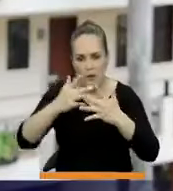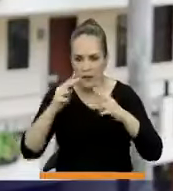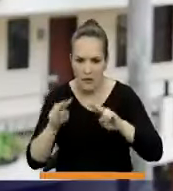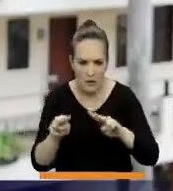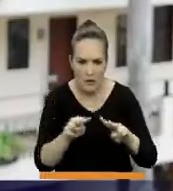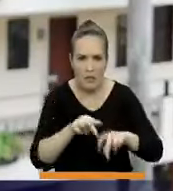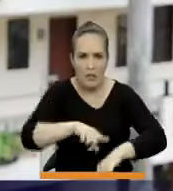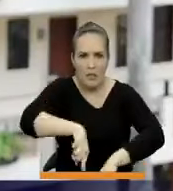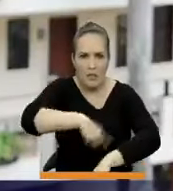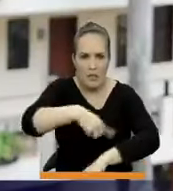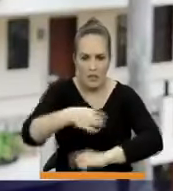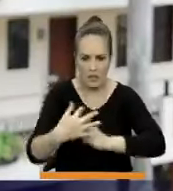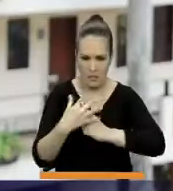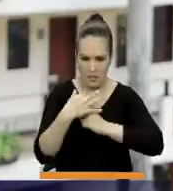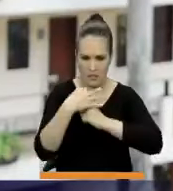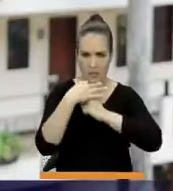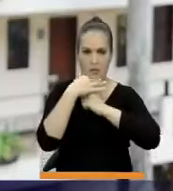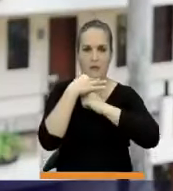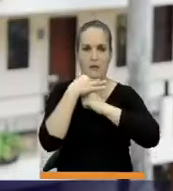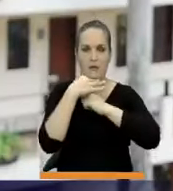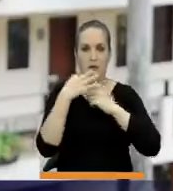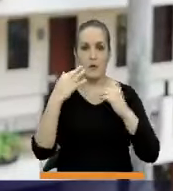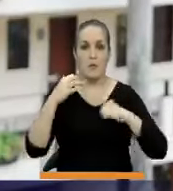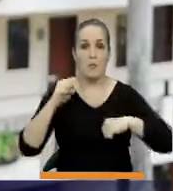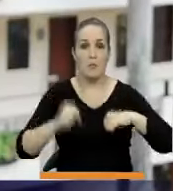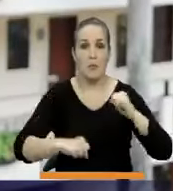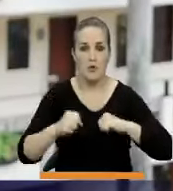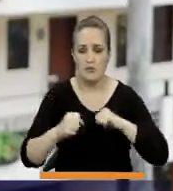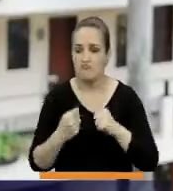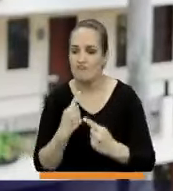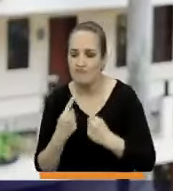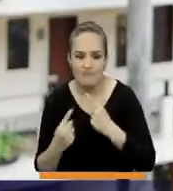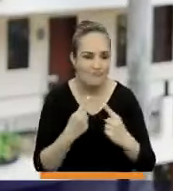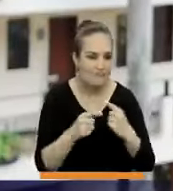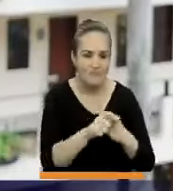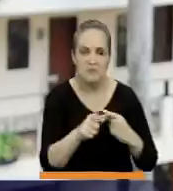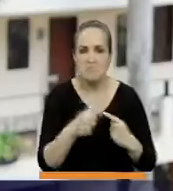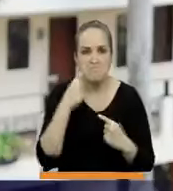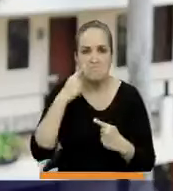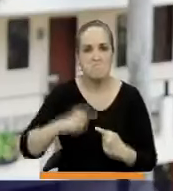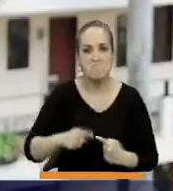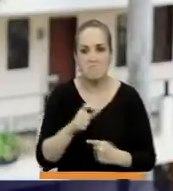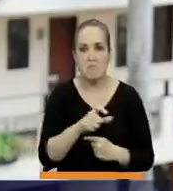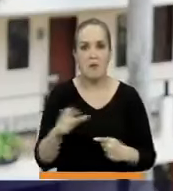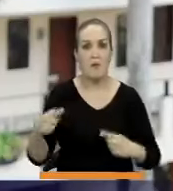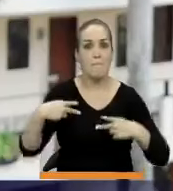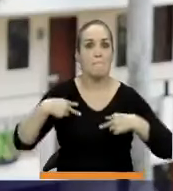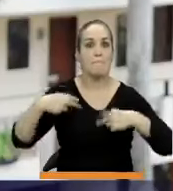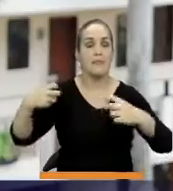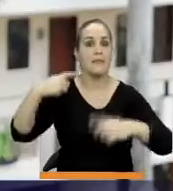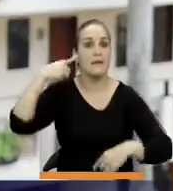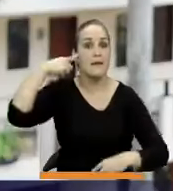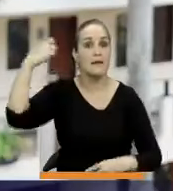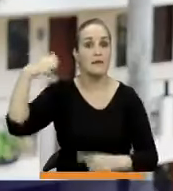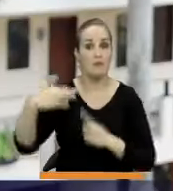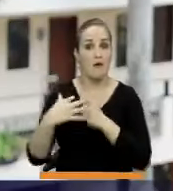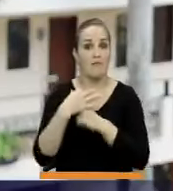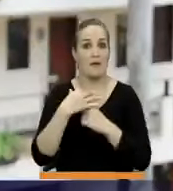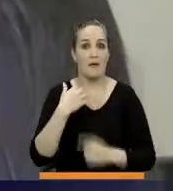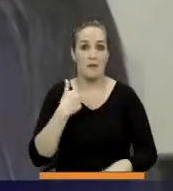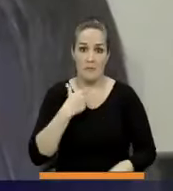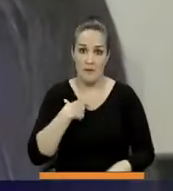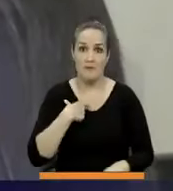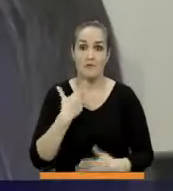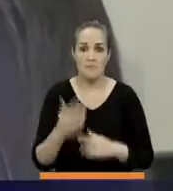en situaciones de riesgo, es decir, que pueden estar interactuando con personas que pueden generar un potencial riesgo a su salud y lo